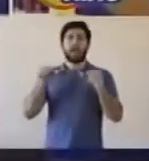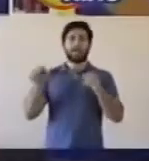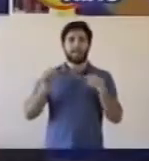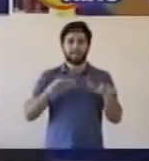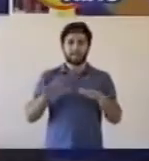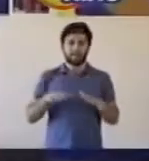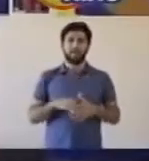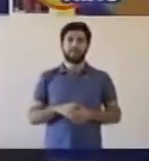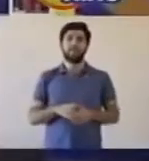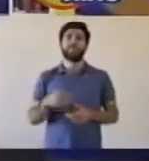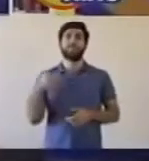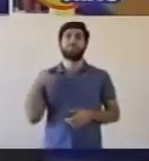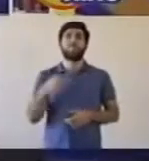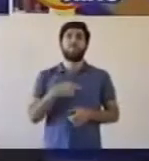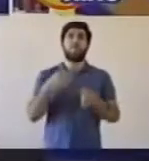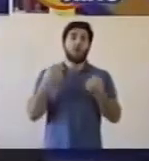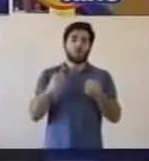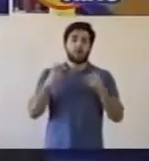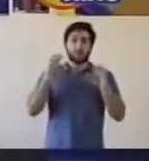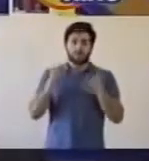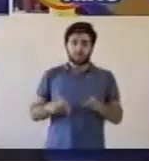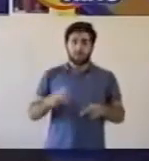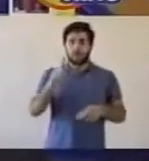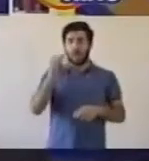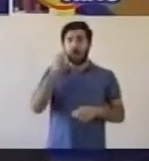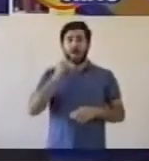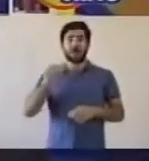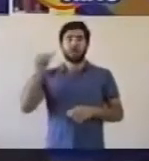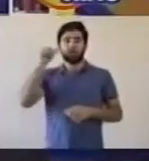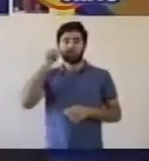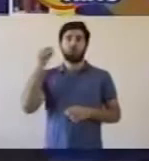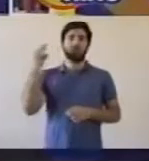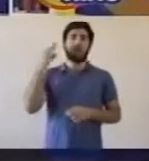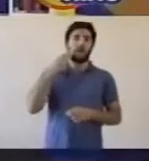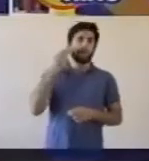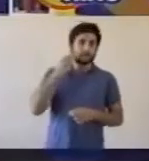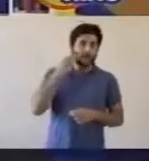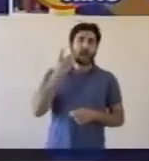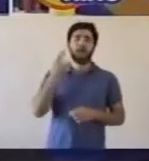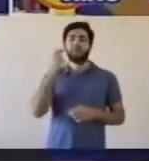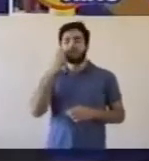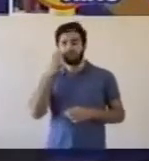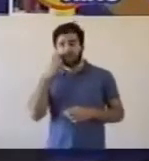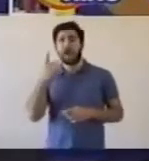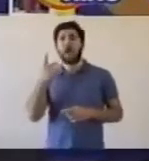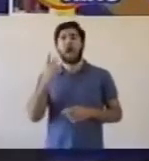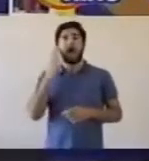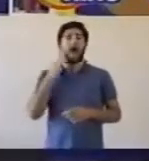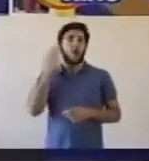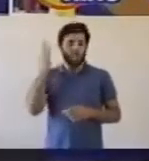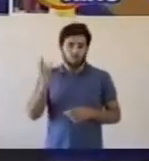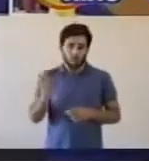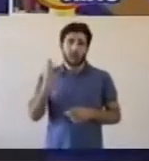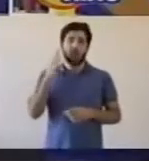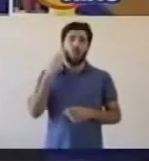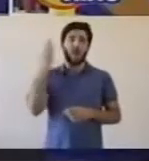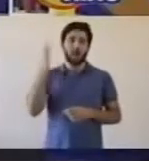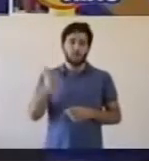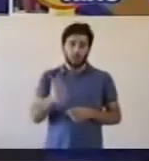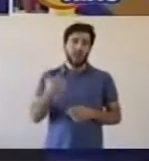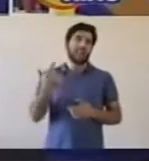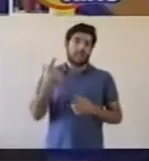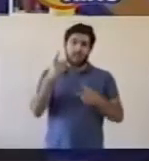vamos a hacer con personas mayores, ¿verdad? Ya sea tu encargado, tu papá o tu mamá. ¿Por qué? Porque vamos a hacer uso de